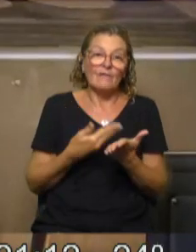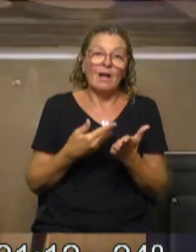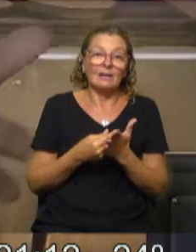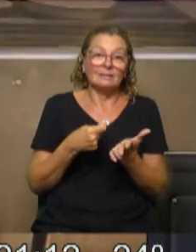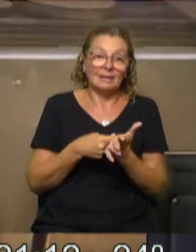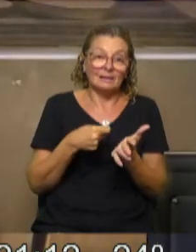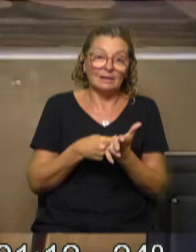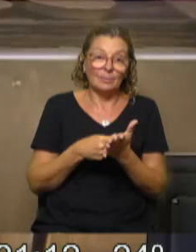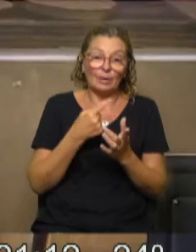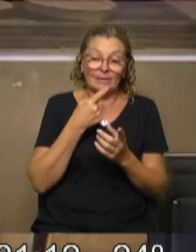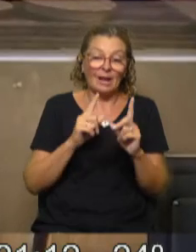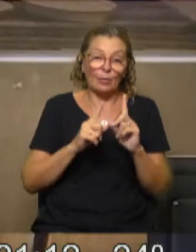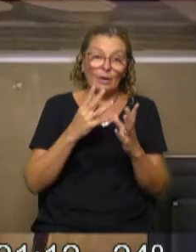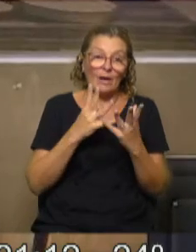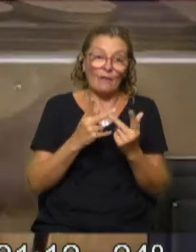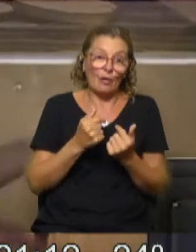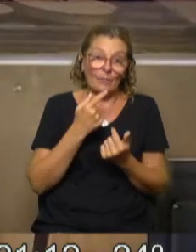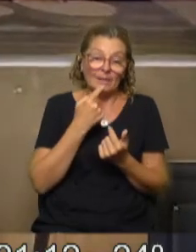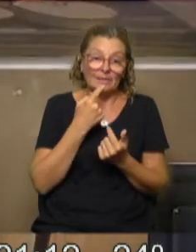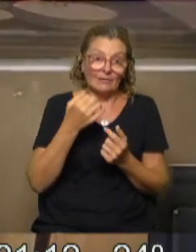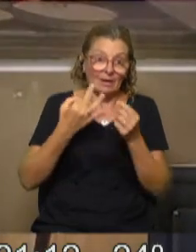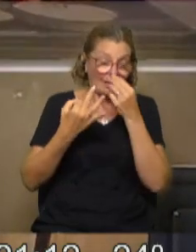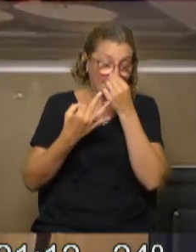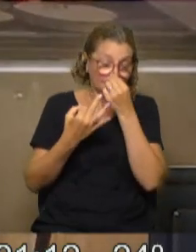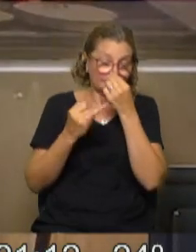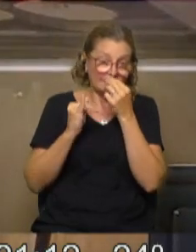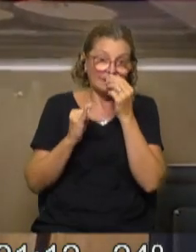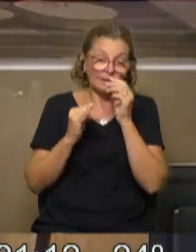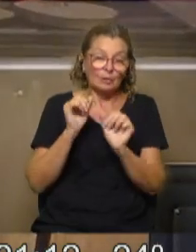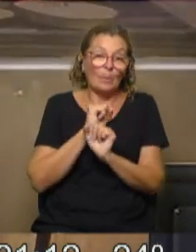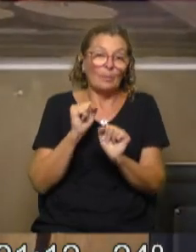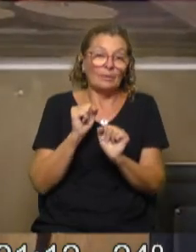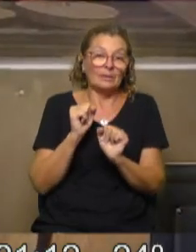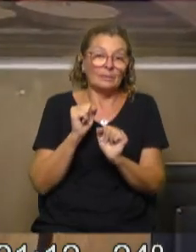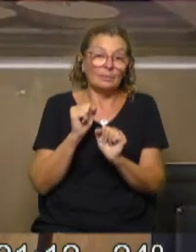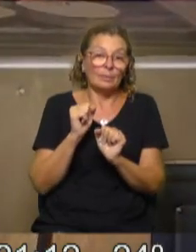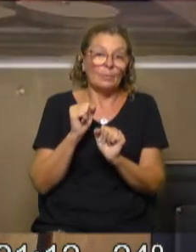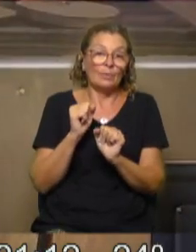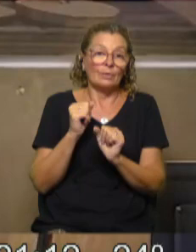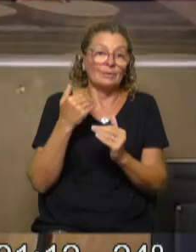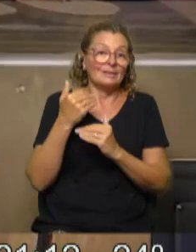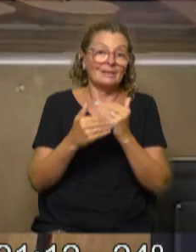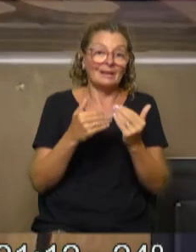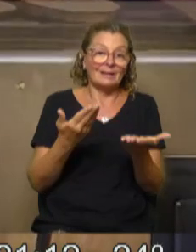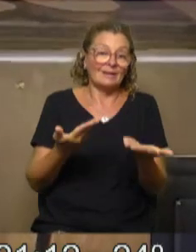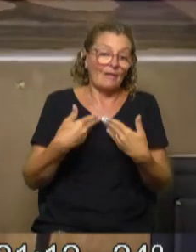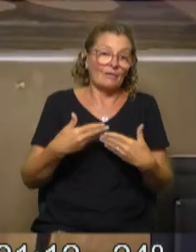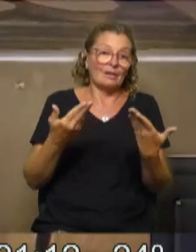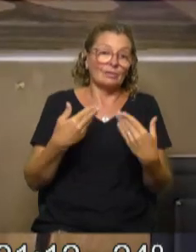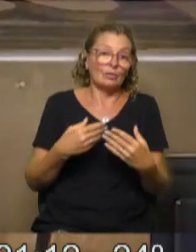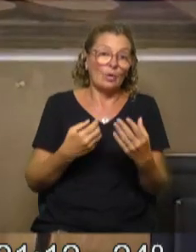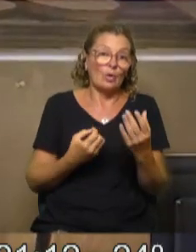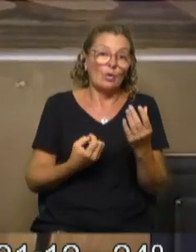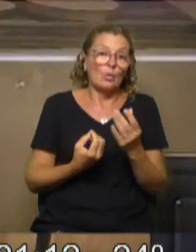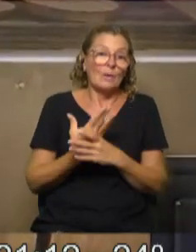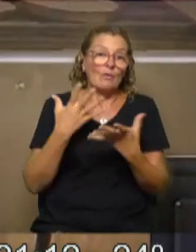por decirlo así, sinceramente como es, y que no van a poder por un tiempo seguir recibiendo nuevos